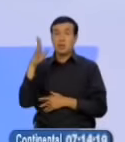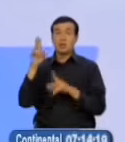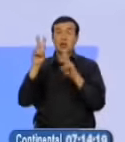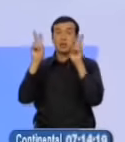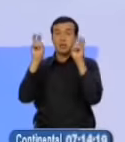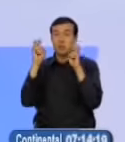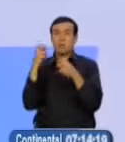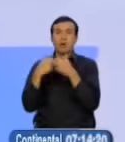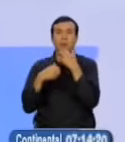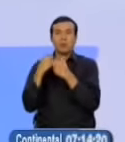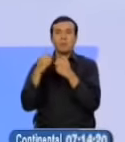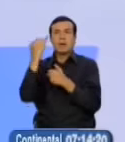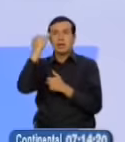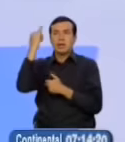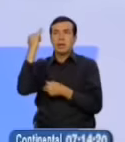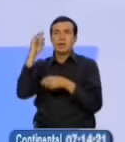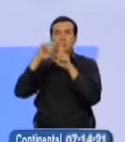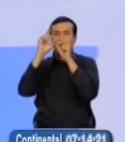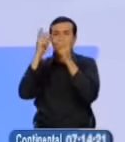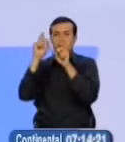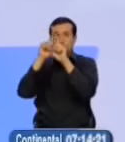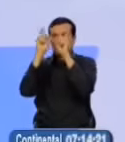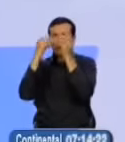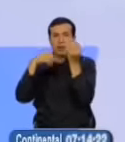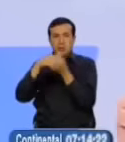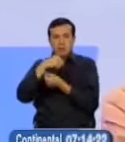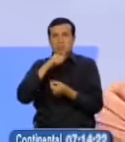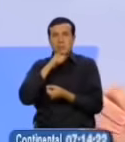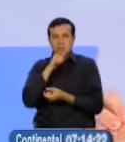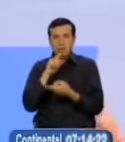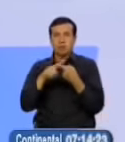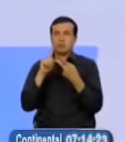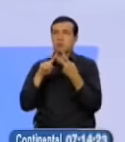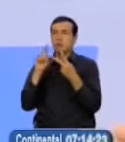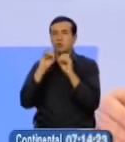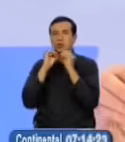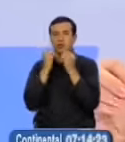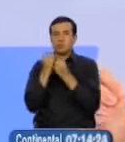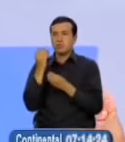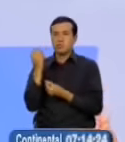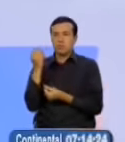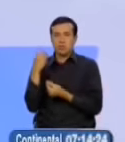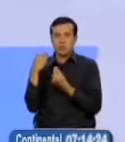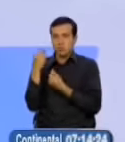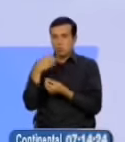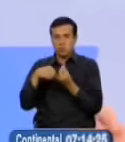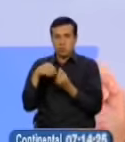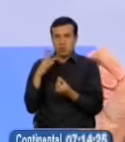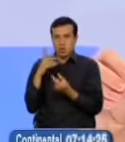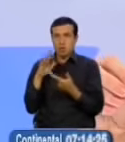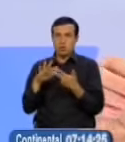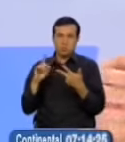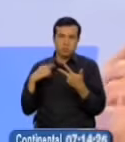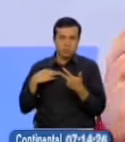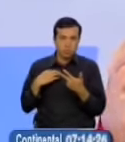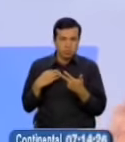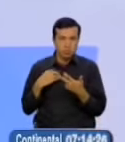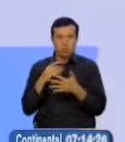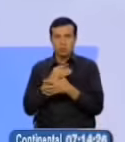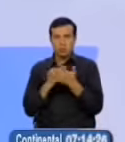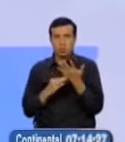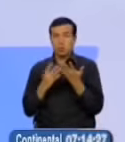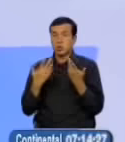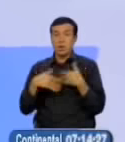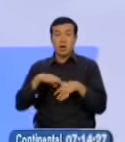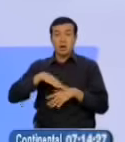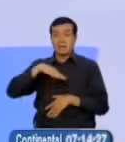tareas. La iniciativa privada empresarial, la de las organizaciones sin fines de lucro, la de voluntariado, está